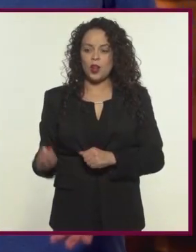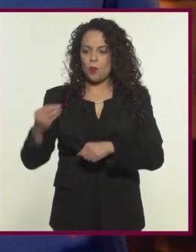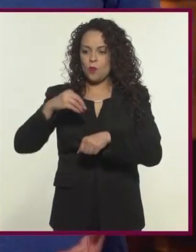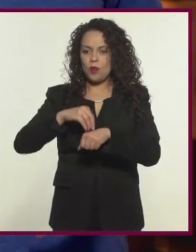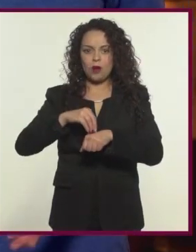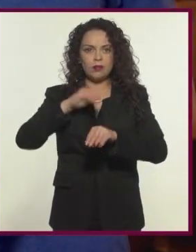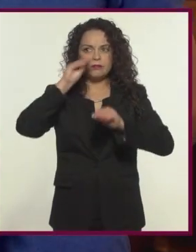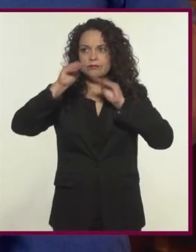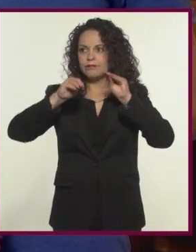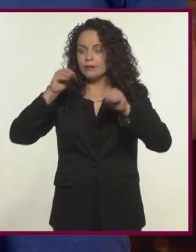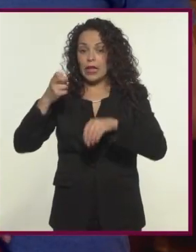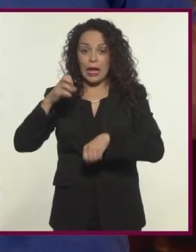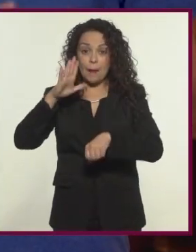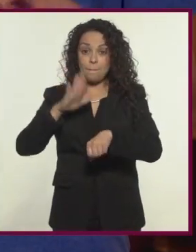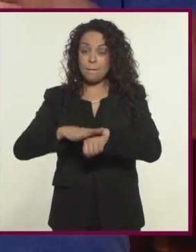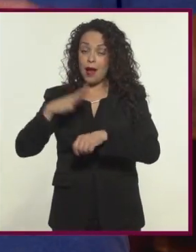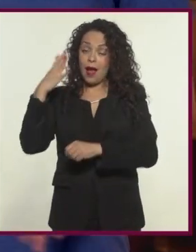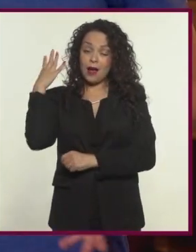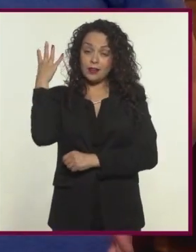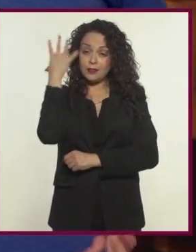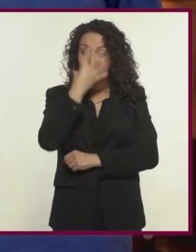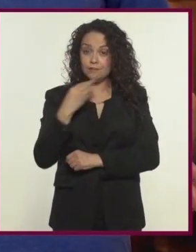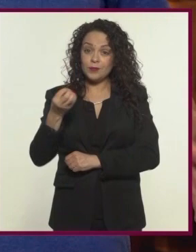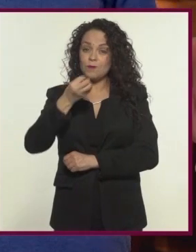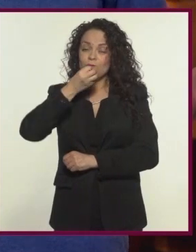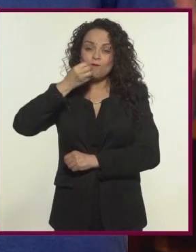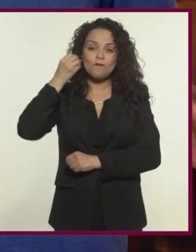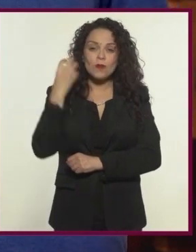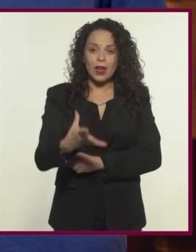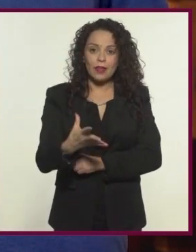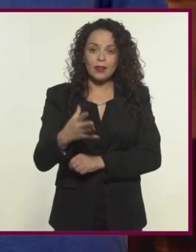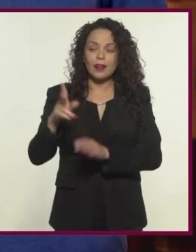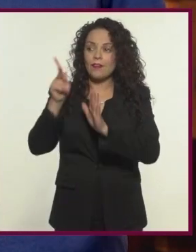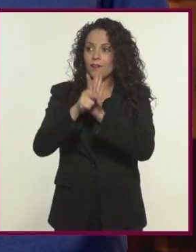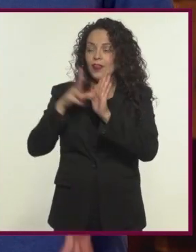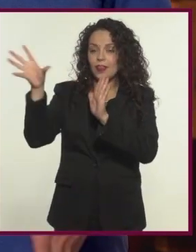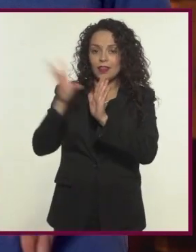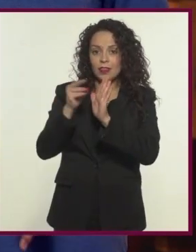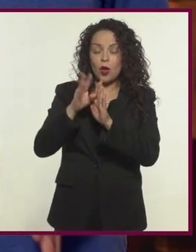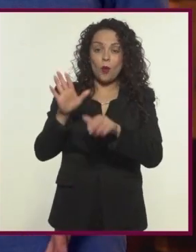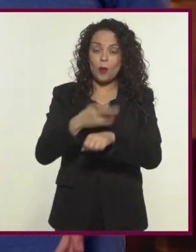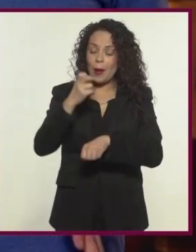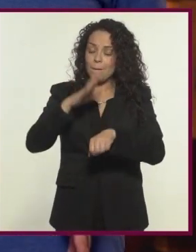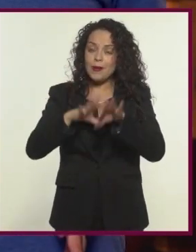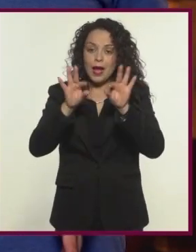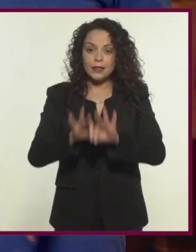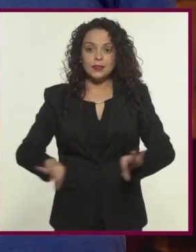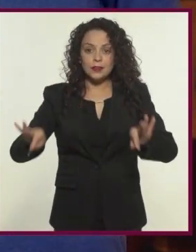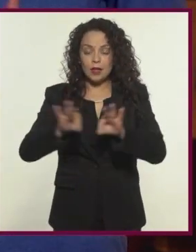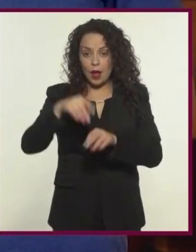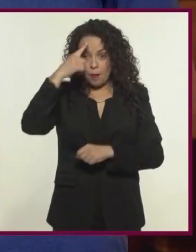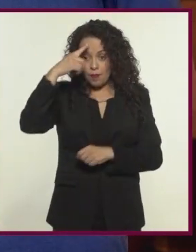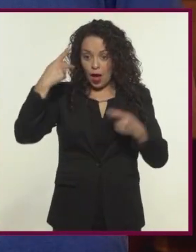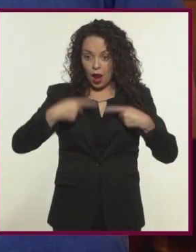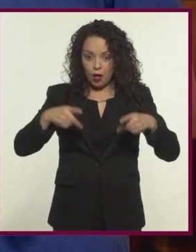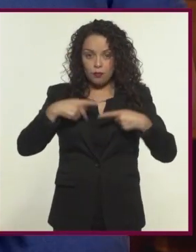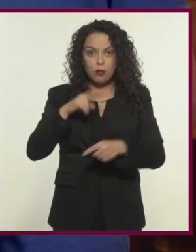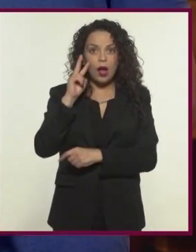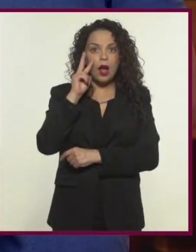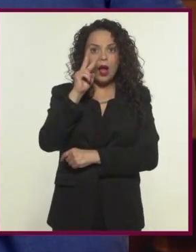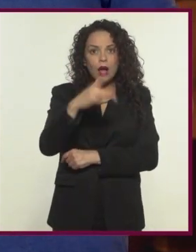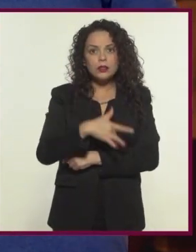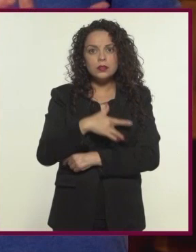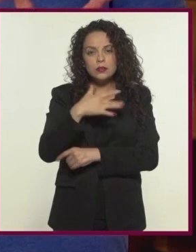La puesta en escena es una de las partes más padres de hacer un producto audiovisual, ya que es de lo más importante para que el espectador se